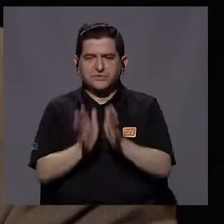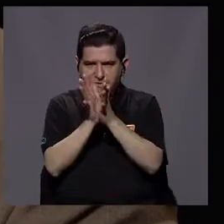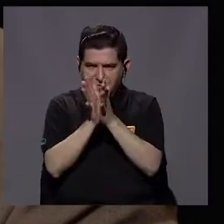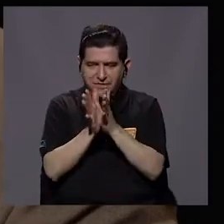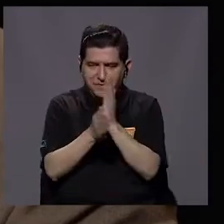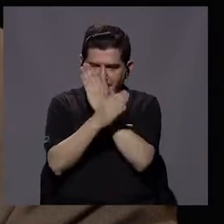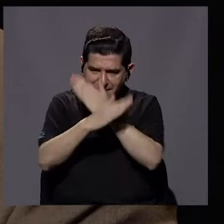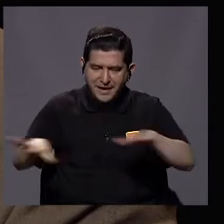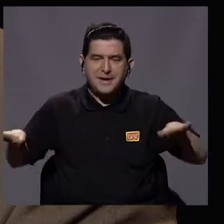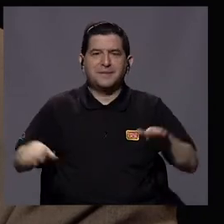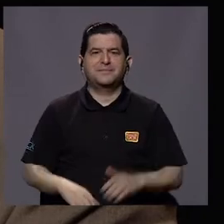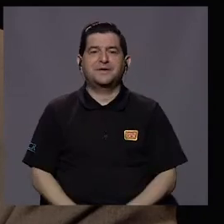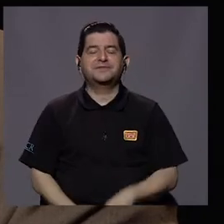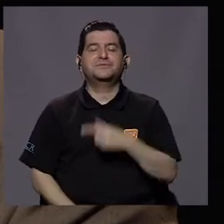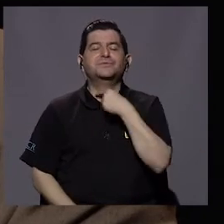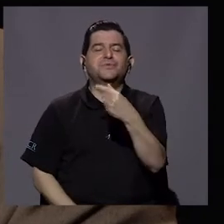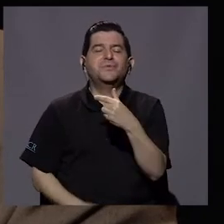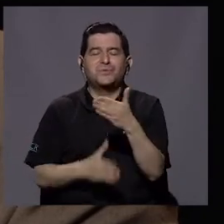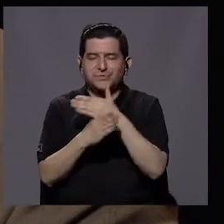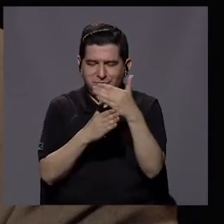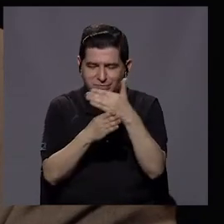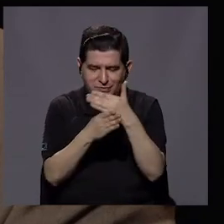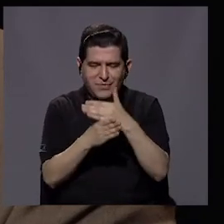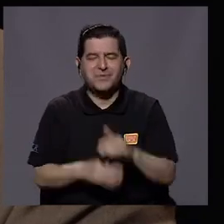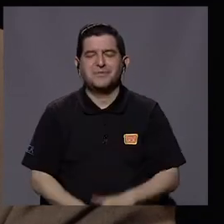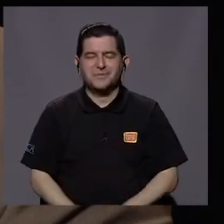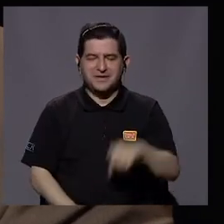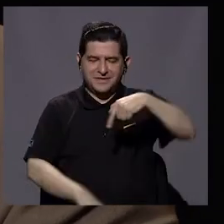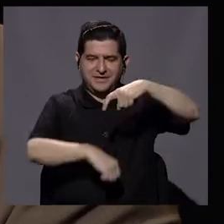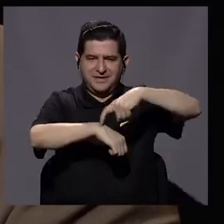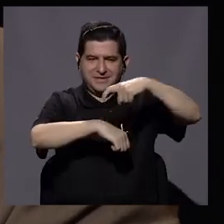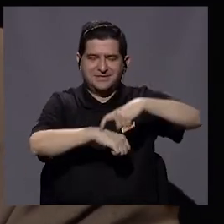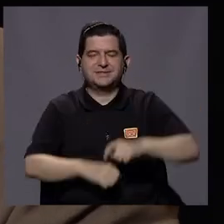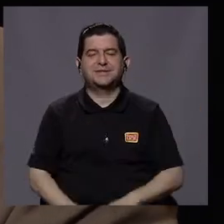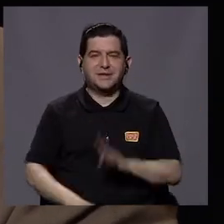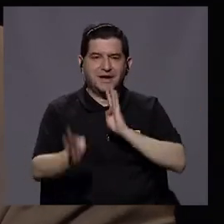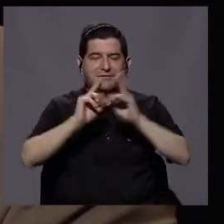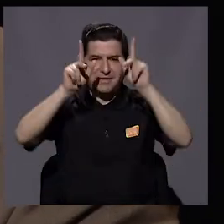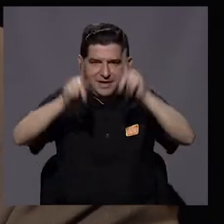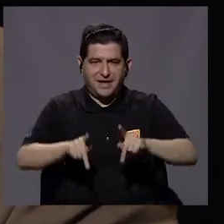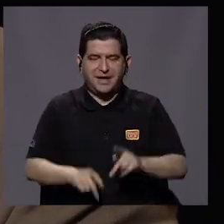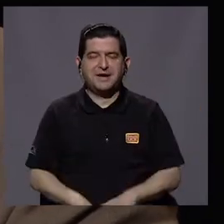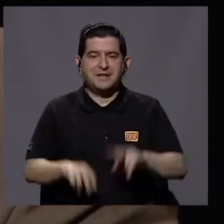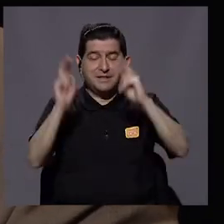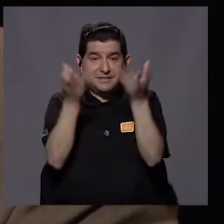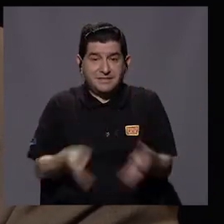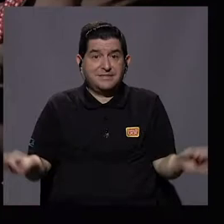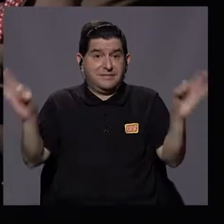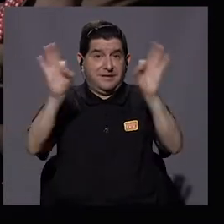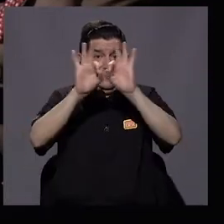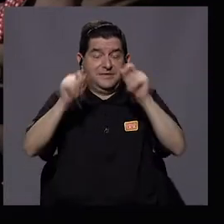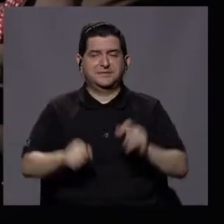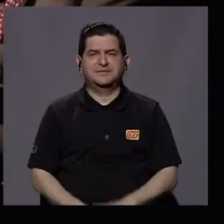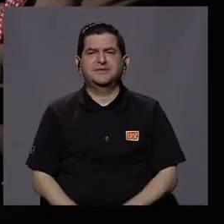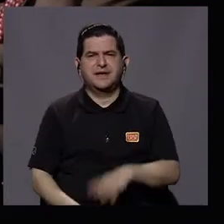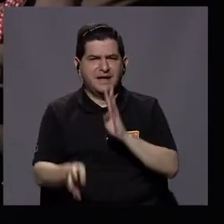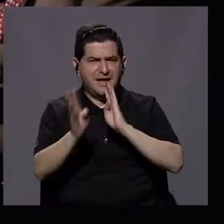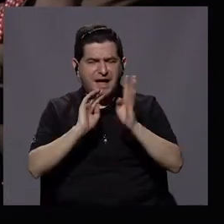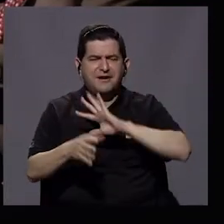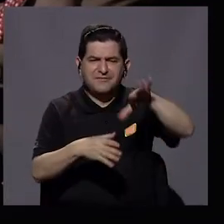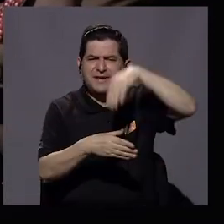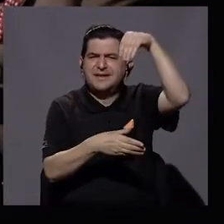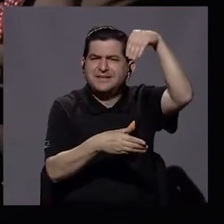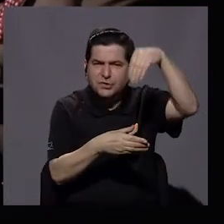está? Un gusto, Marlon, de estar aquí contigo compartiendo este espacio para compartir con la gente y discutir temas trascendentales. Así es, hablemos un poquito